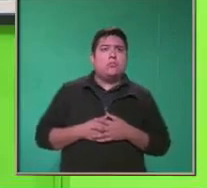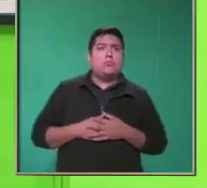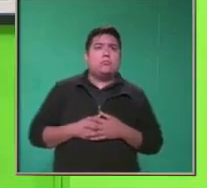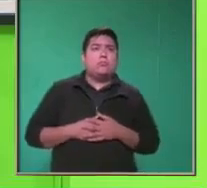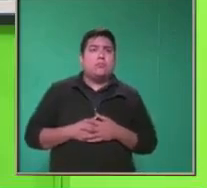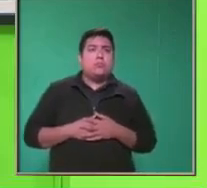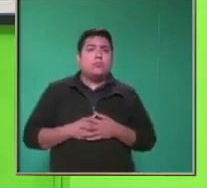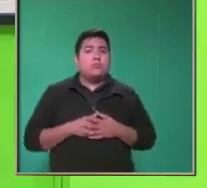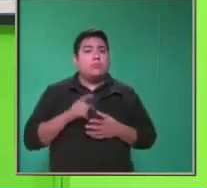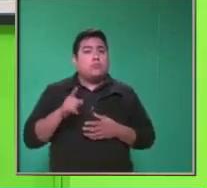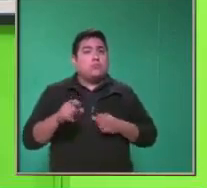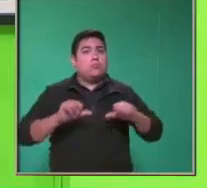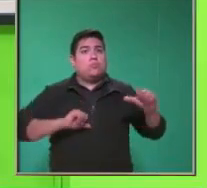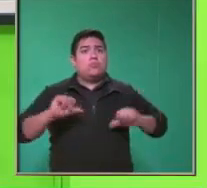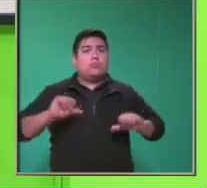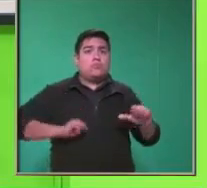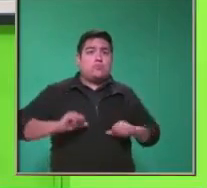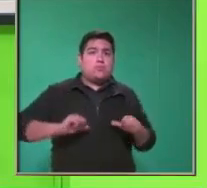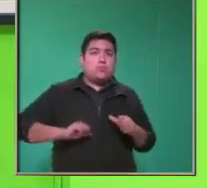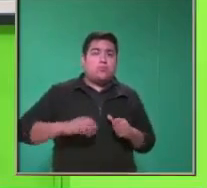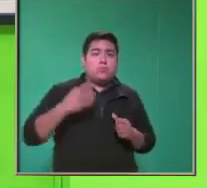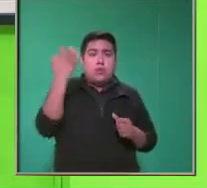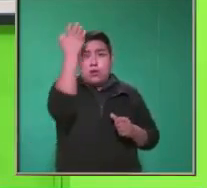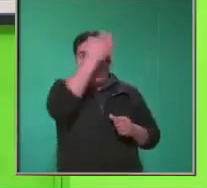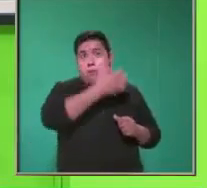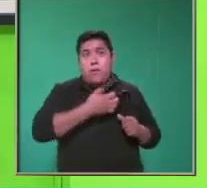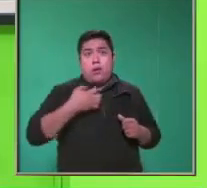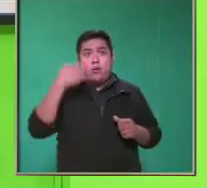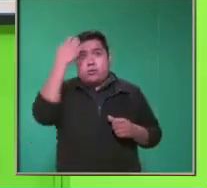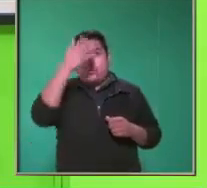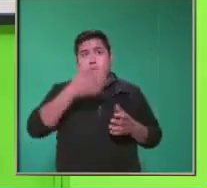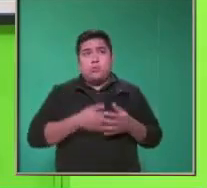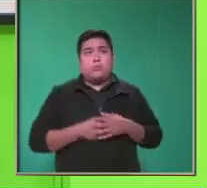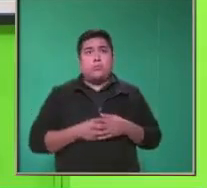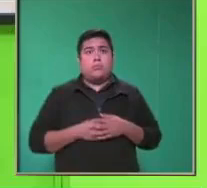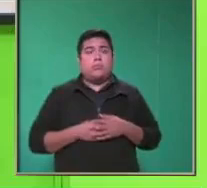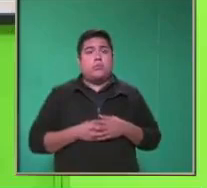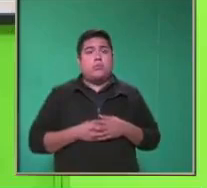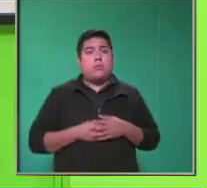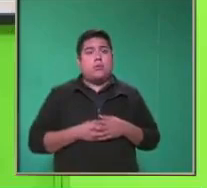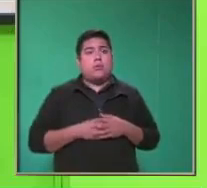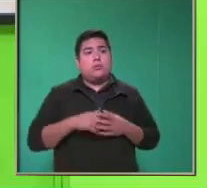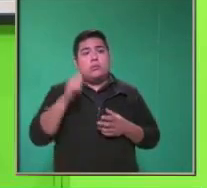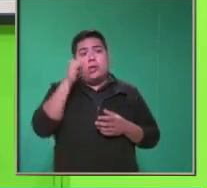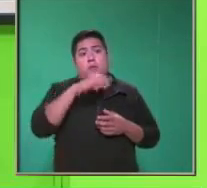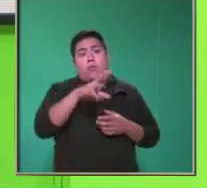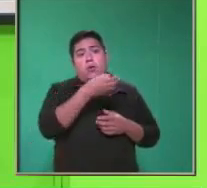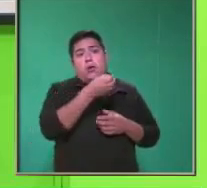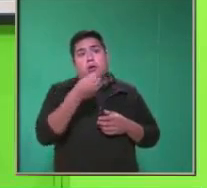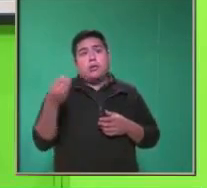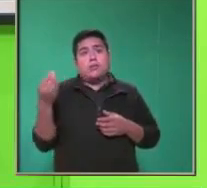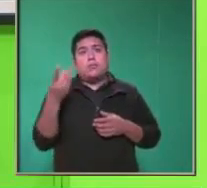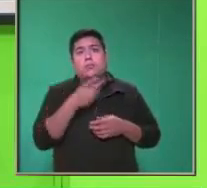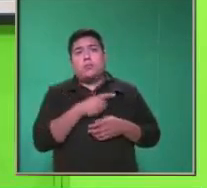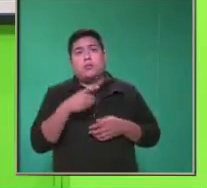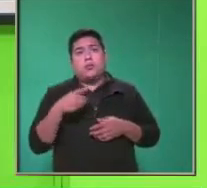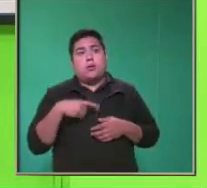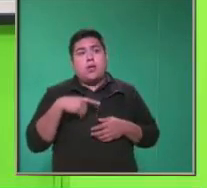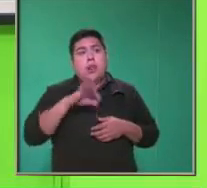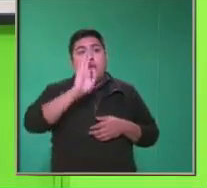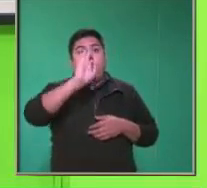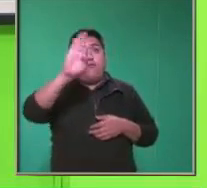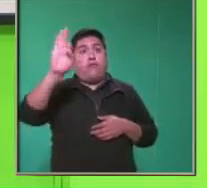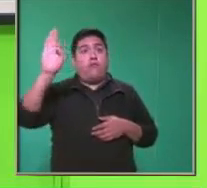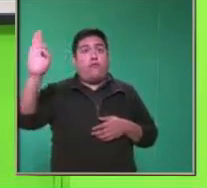tus evidencias serán parte de esa evaluación. Hay que tenerlas siempre organizadas. Recuerda escribir la